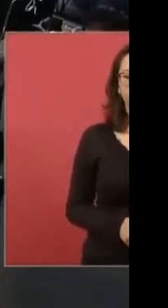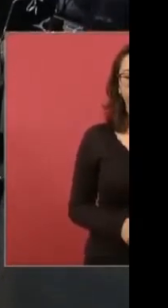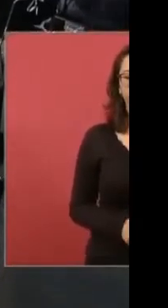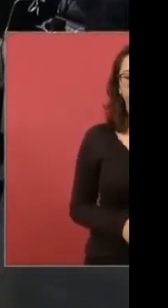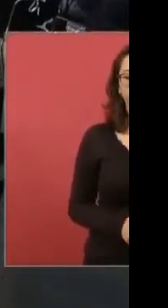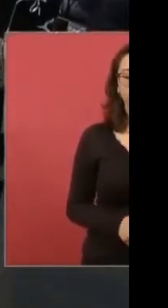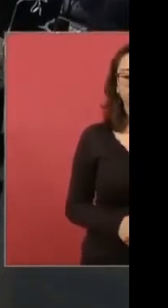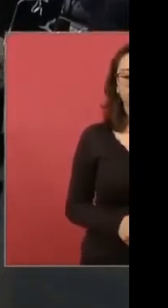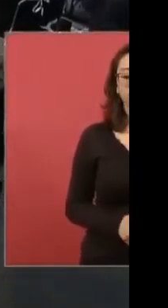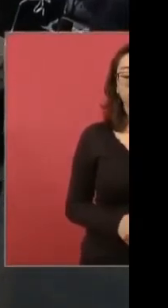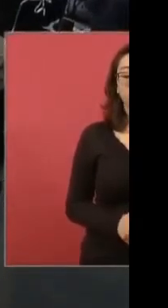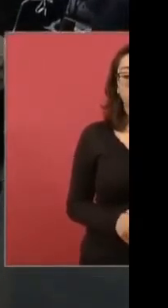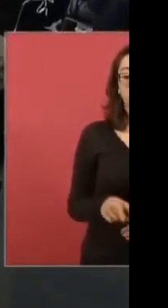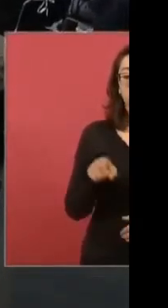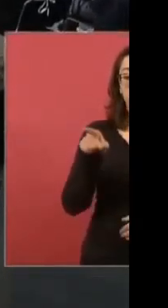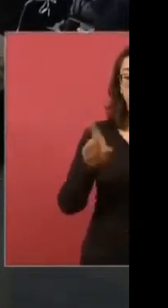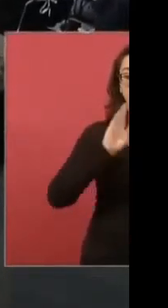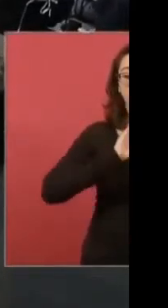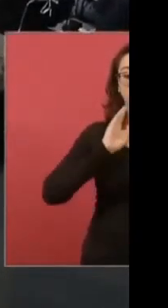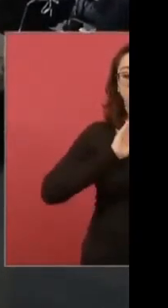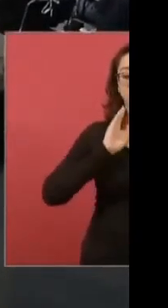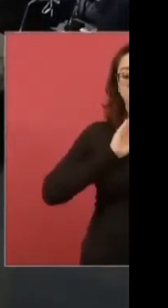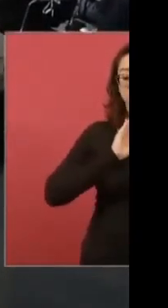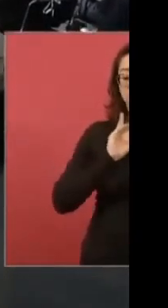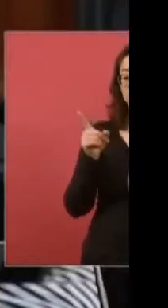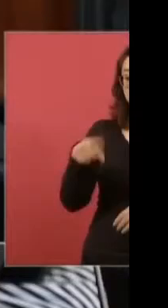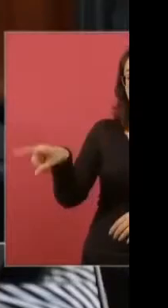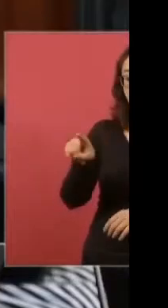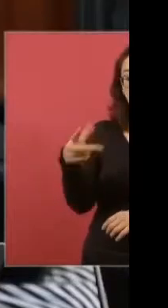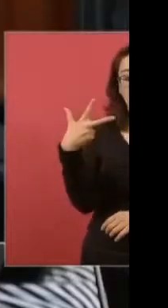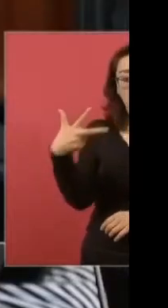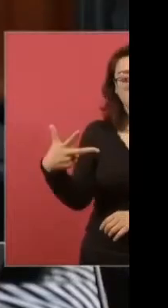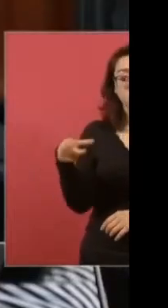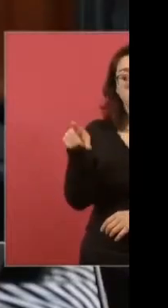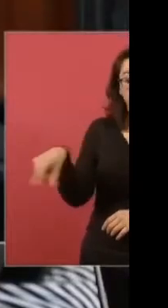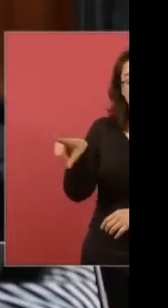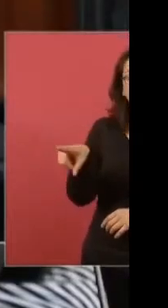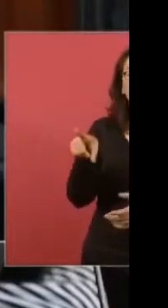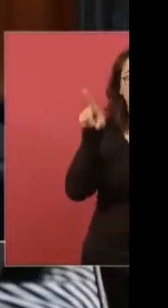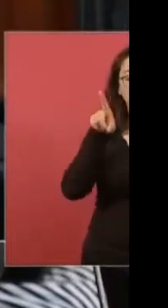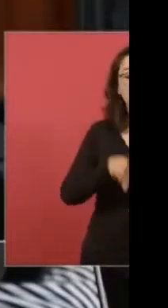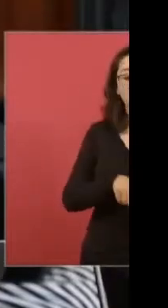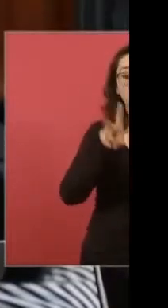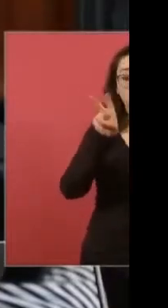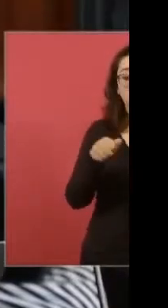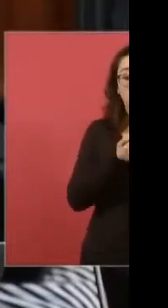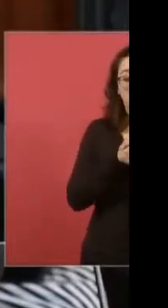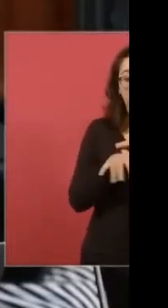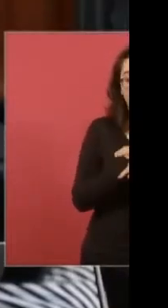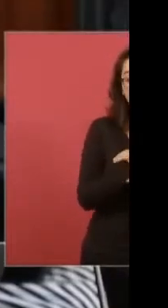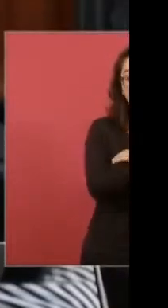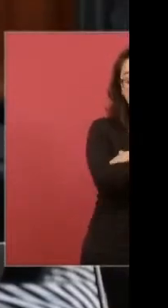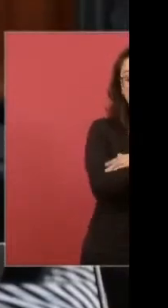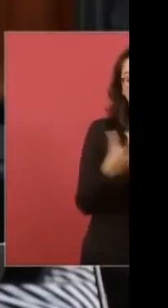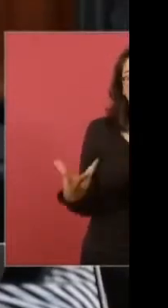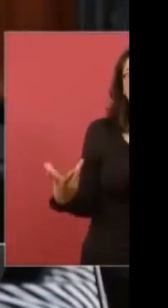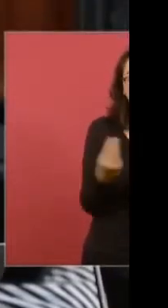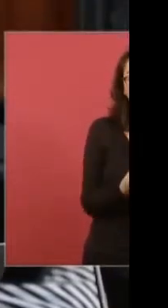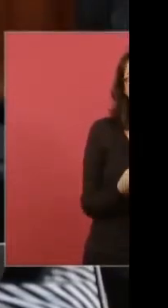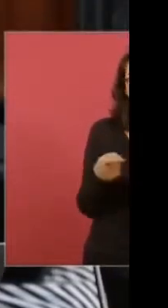con nitrogenados con el señor ancira que se echaron 200 millones de dólares en un ratito